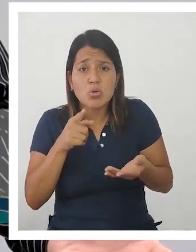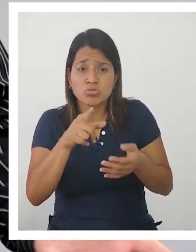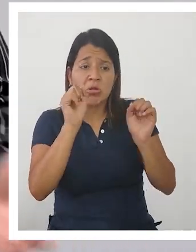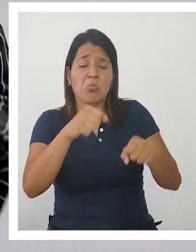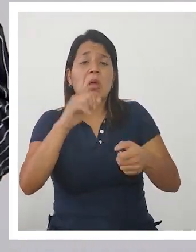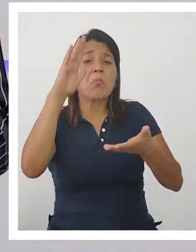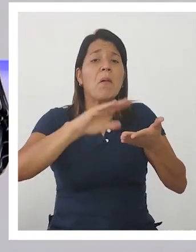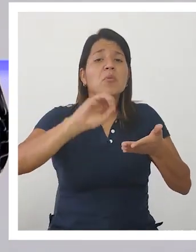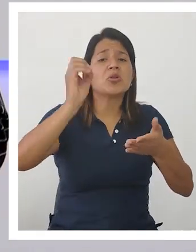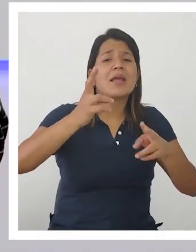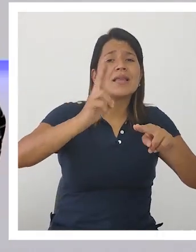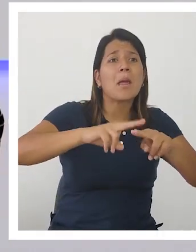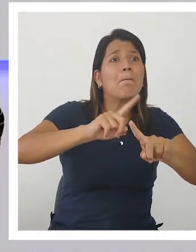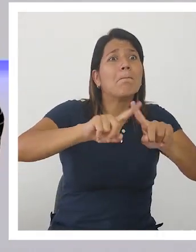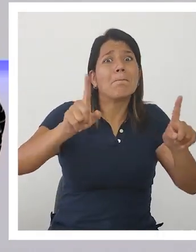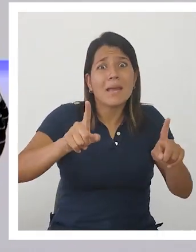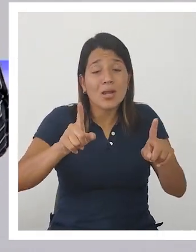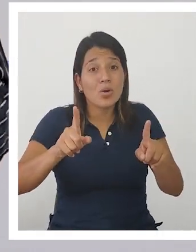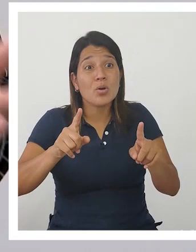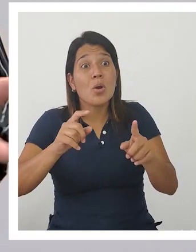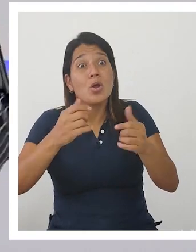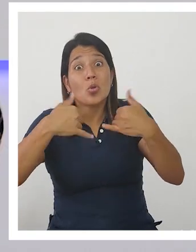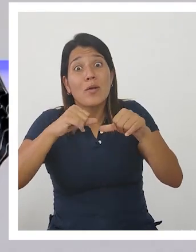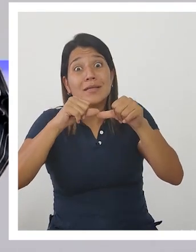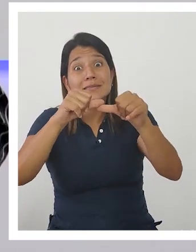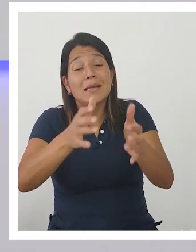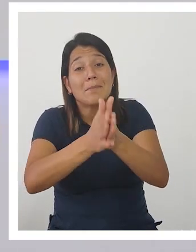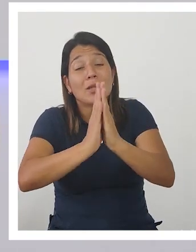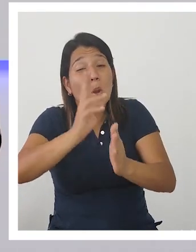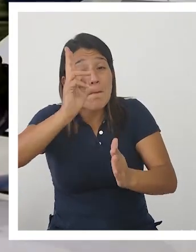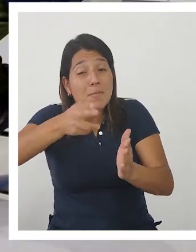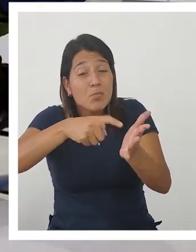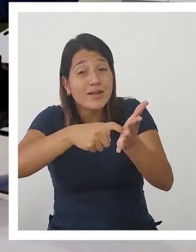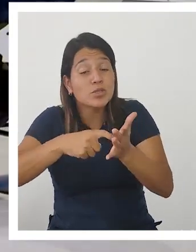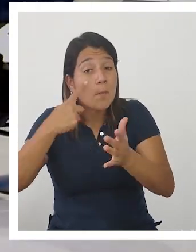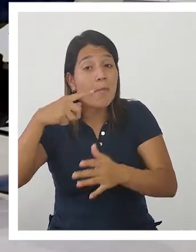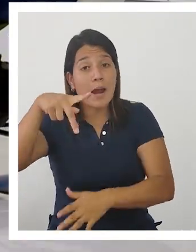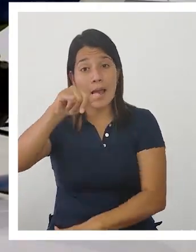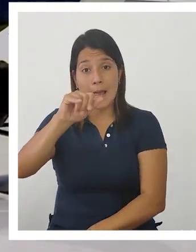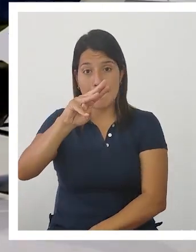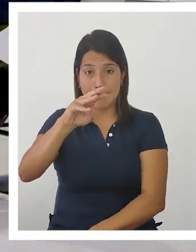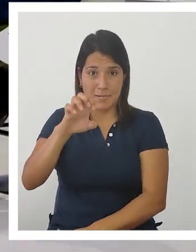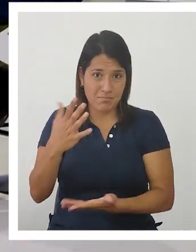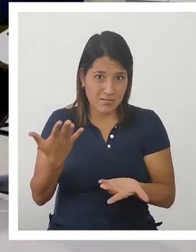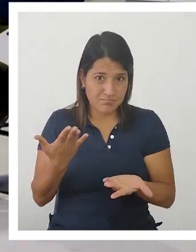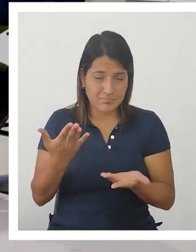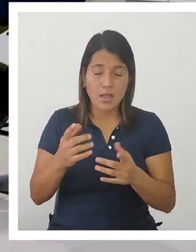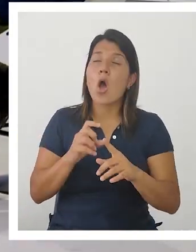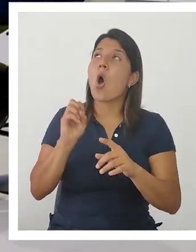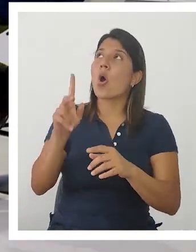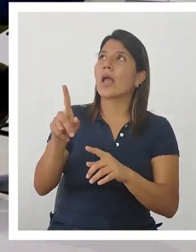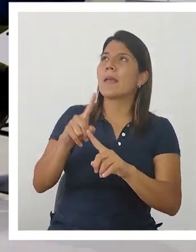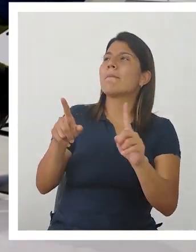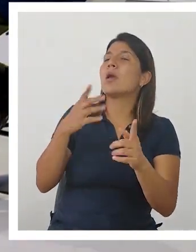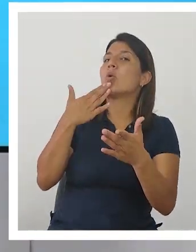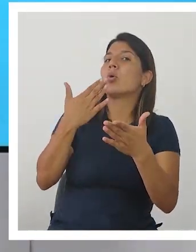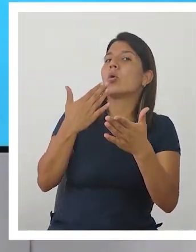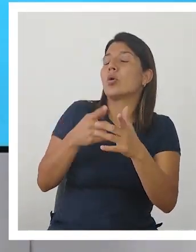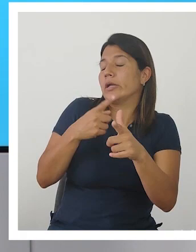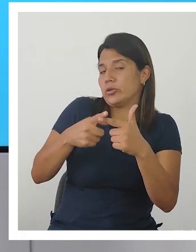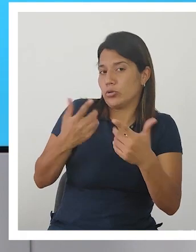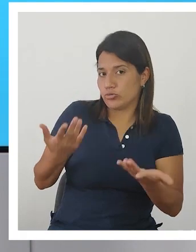pidiendo lo mismo, al emprendedor le van a seguir pidiendo lo mismo. Entonces, pero entonces, bueno, yo he visto